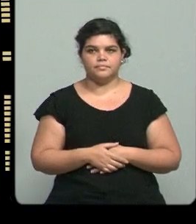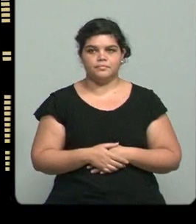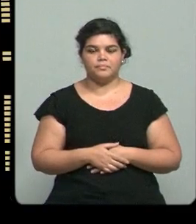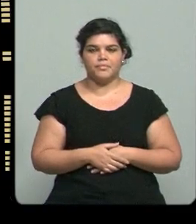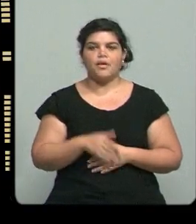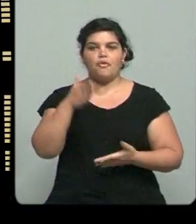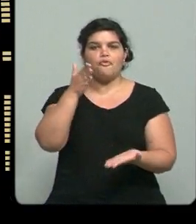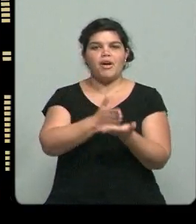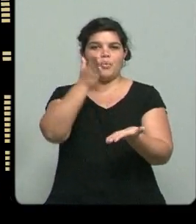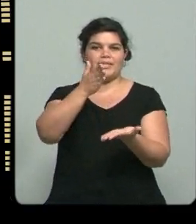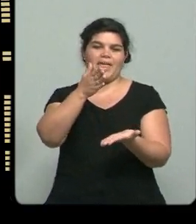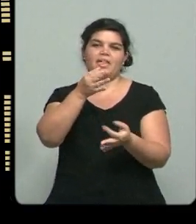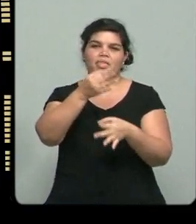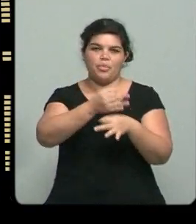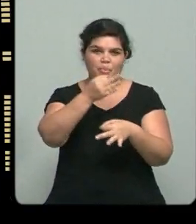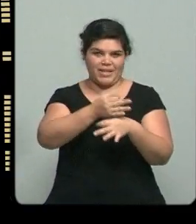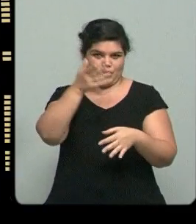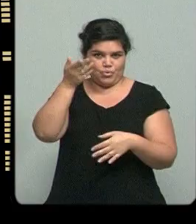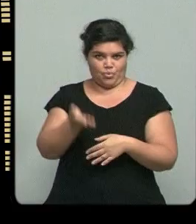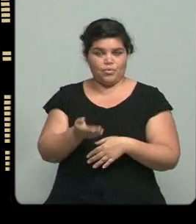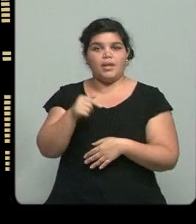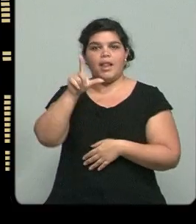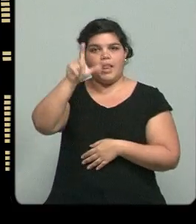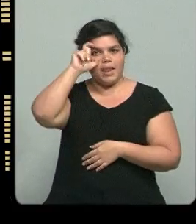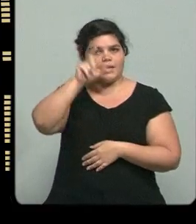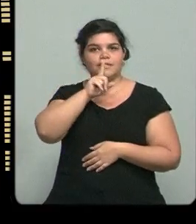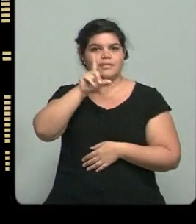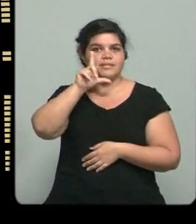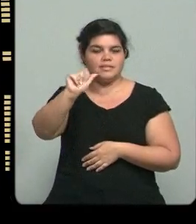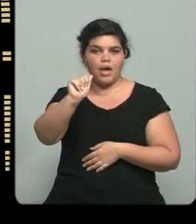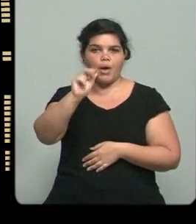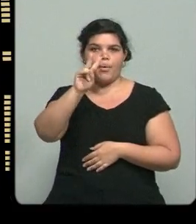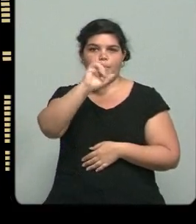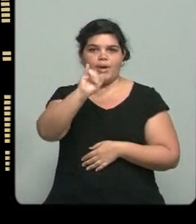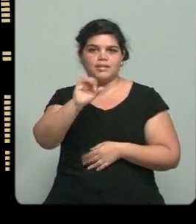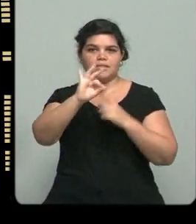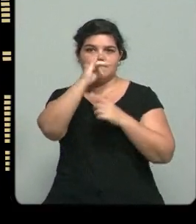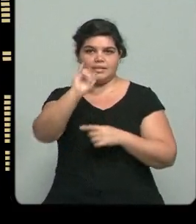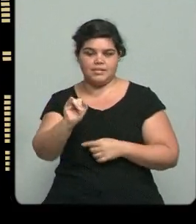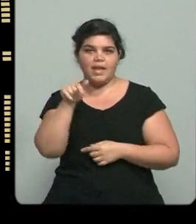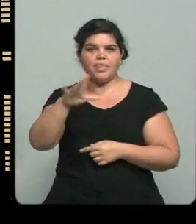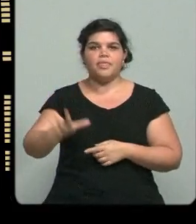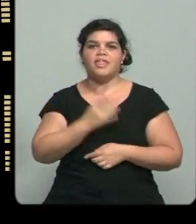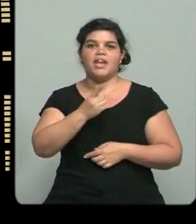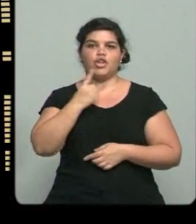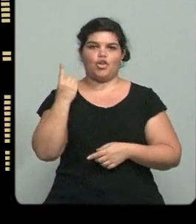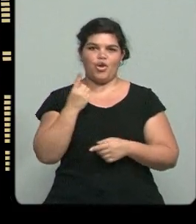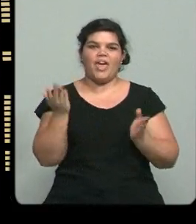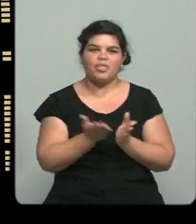Vine hasta la Facultad de Educación y hablé con Leticia Vázquez, directora de carrera, sobre